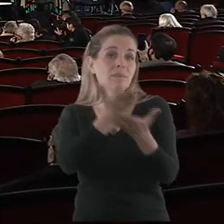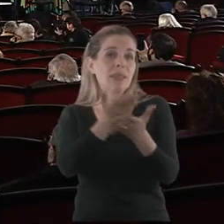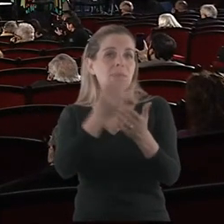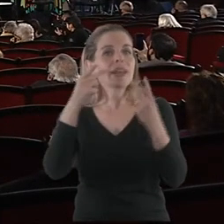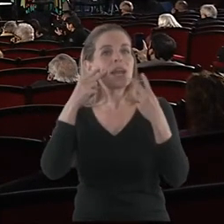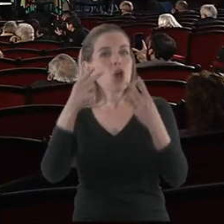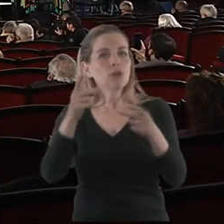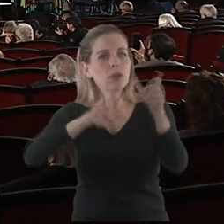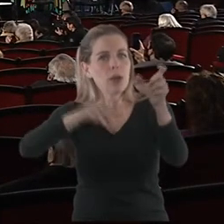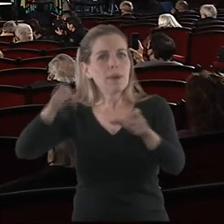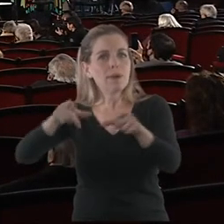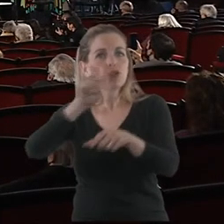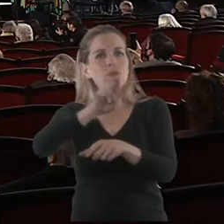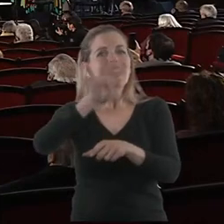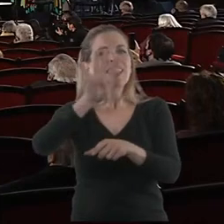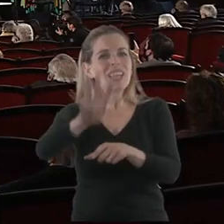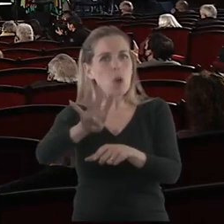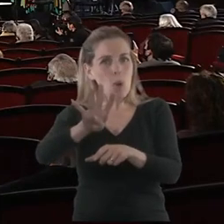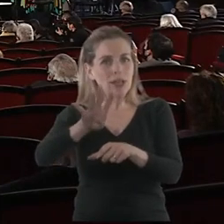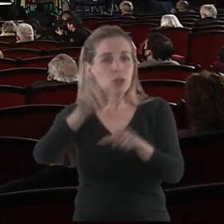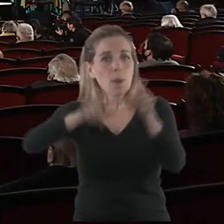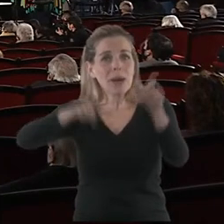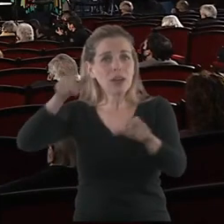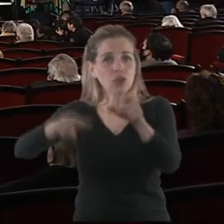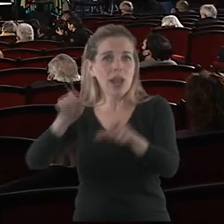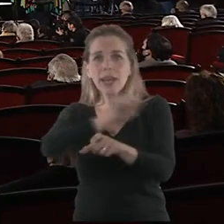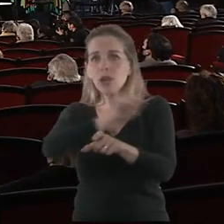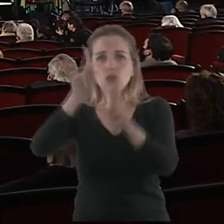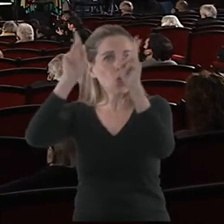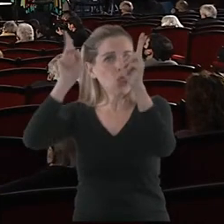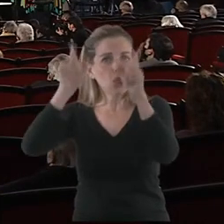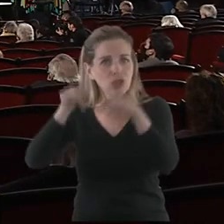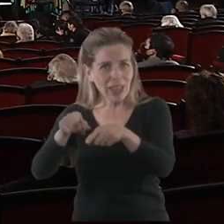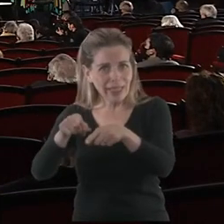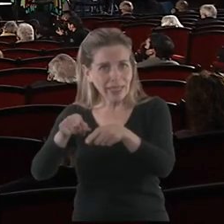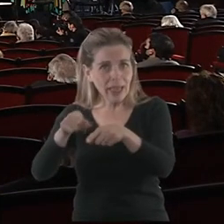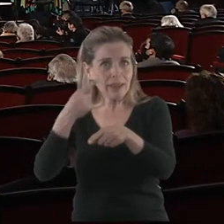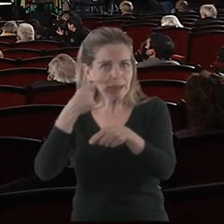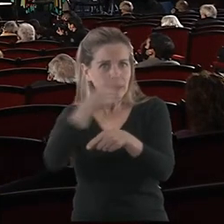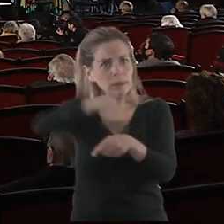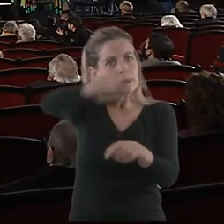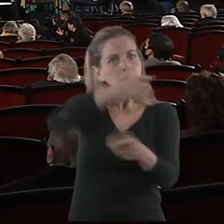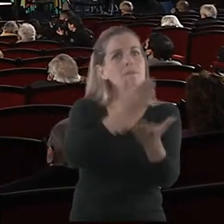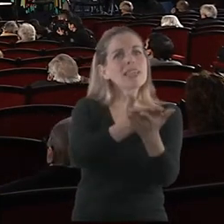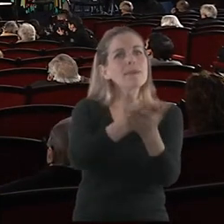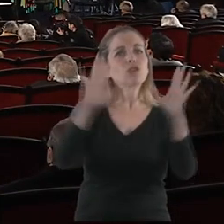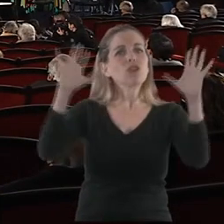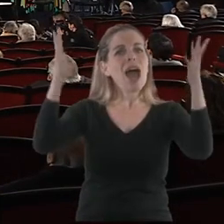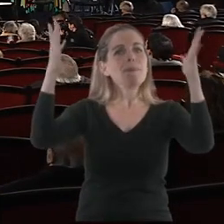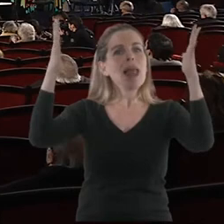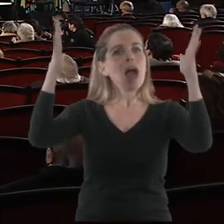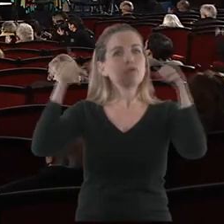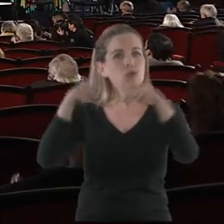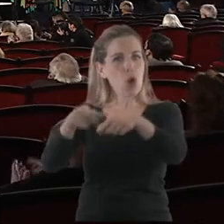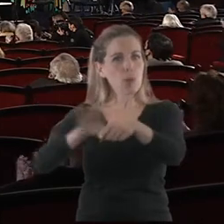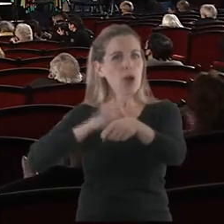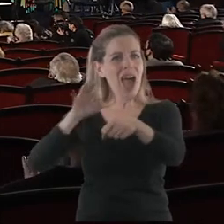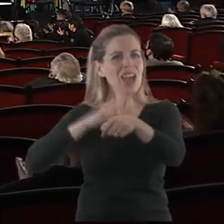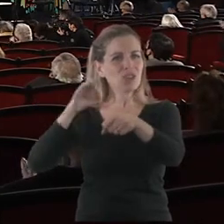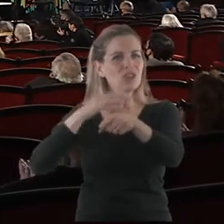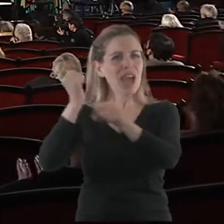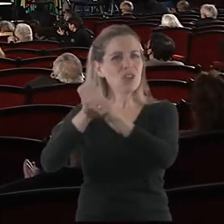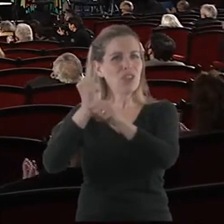aplauso para los 24 no docentes distinguidos por su trayectoria.